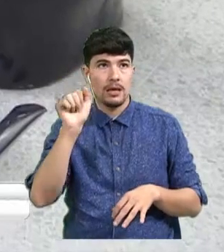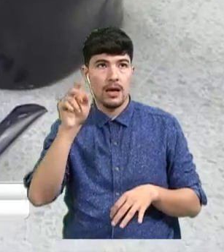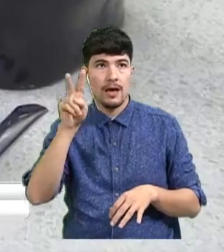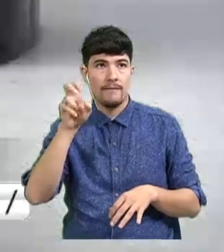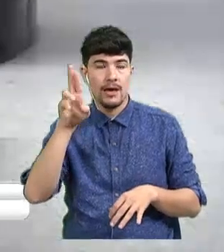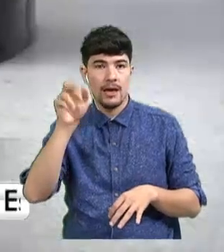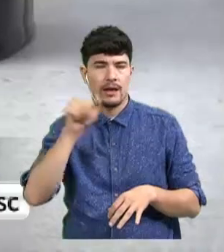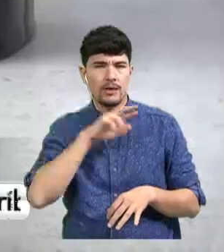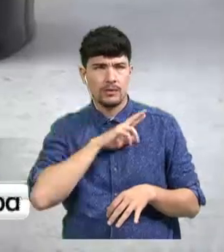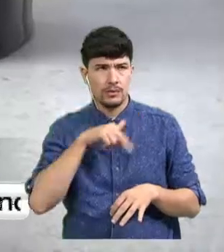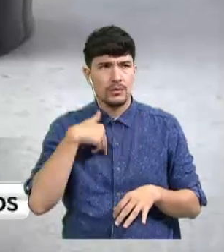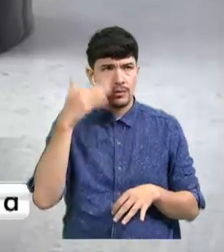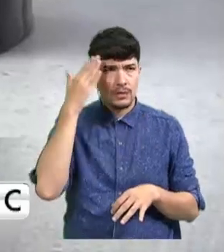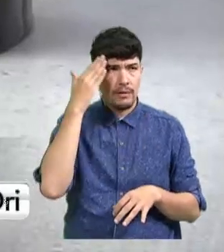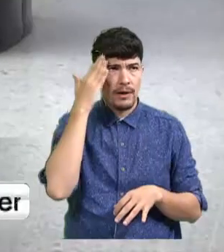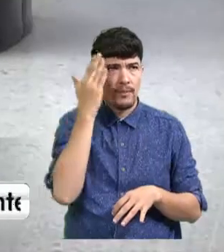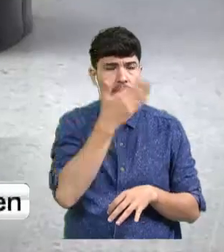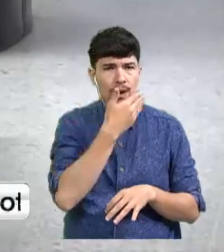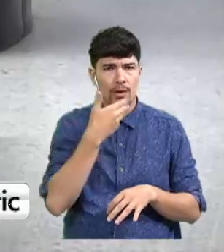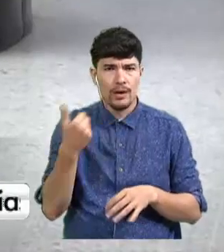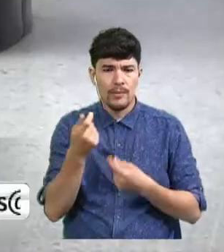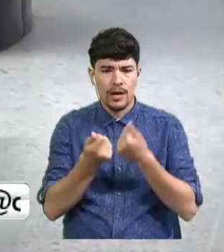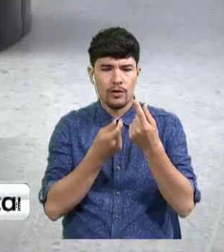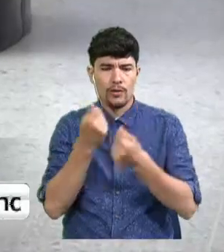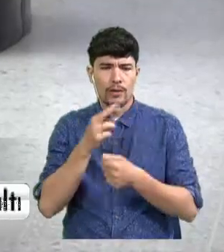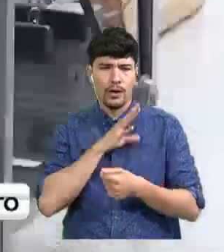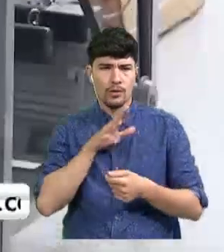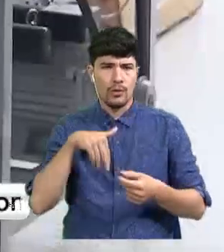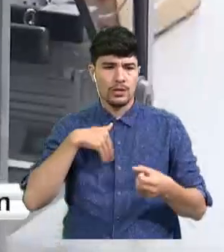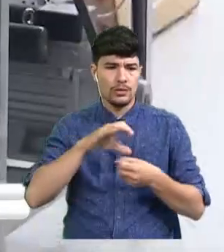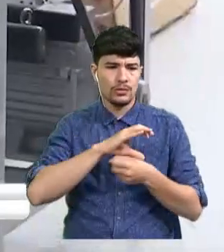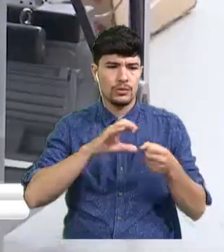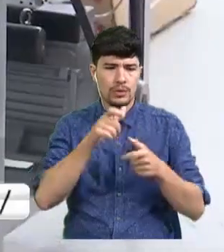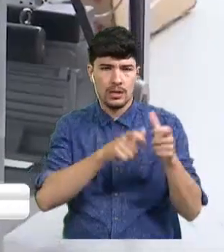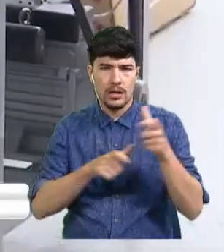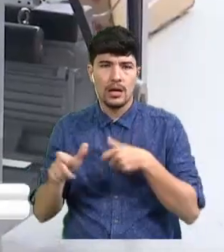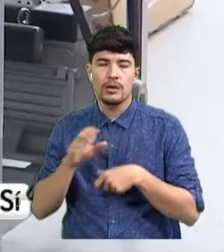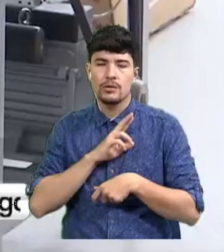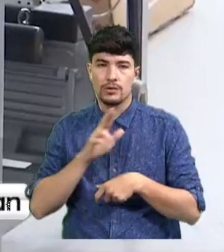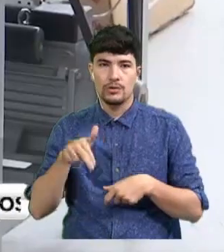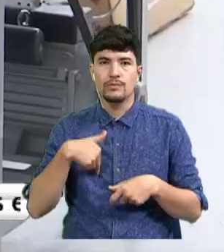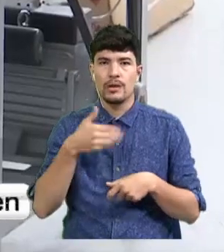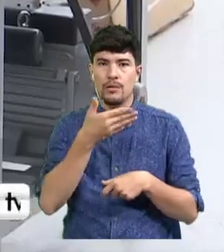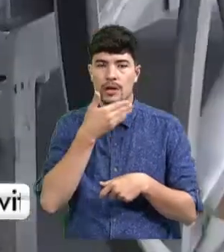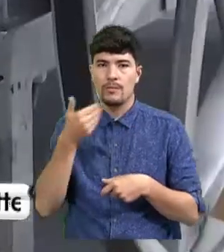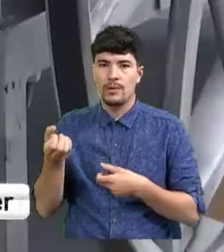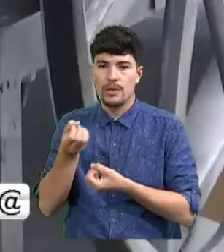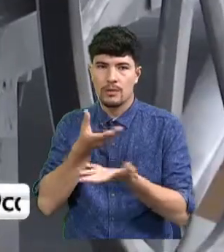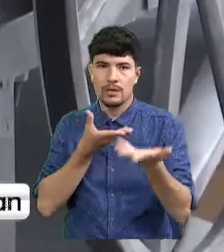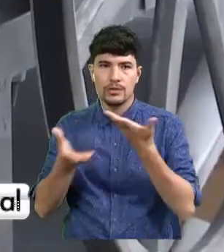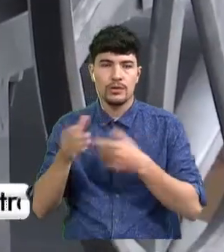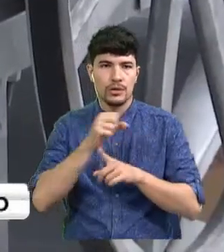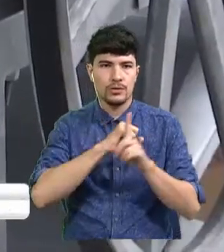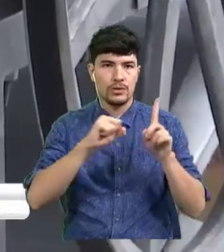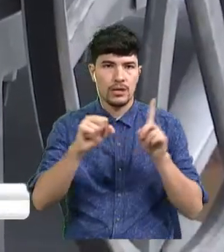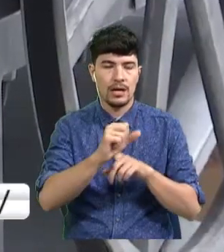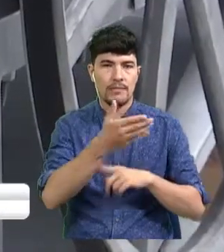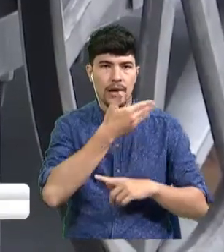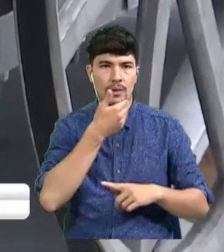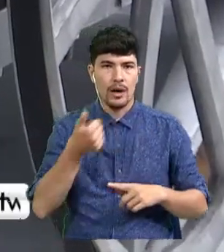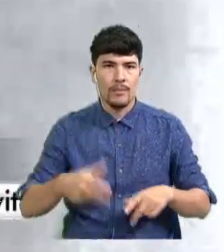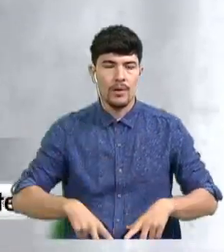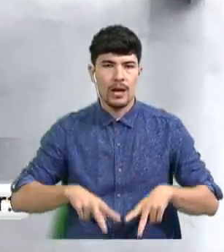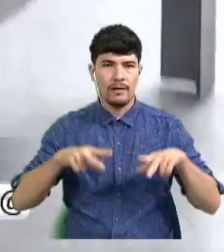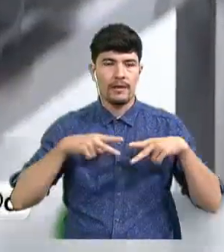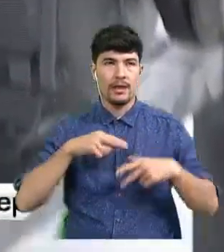si mejoramos la economía de nuestros ciudadanos, mejoramos también la situación social, mejoramos el entorno, mejoramos la vida